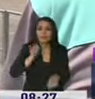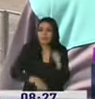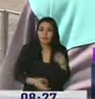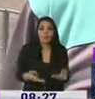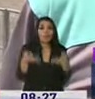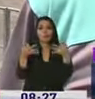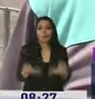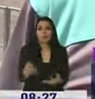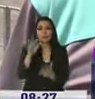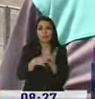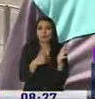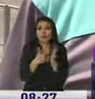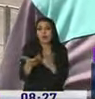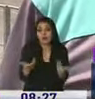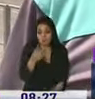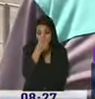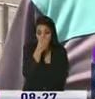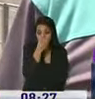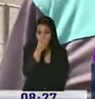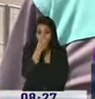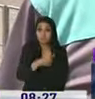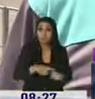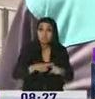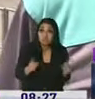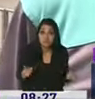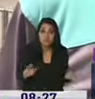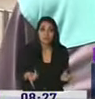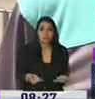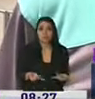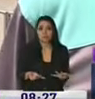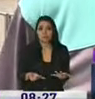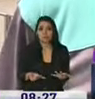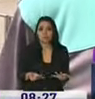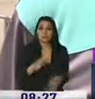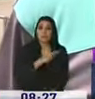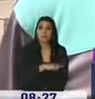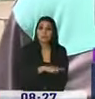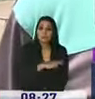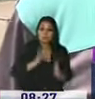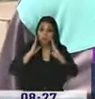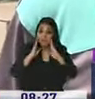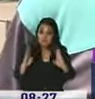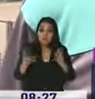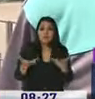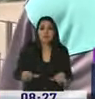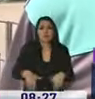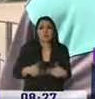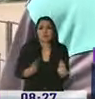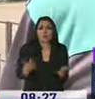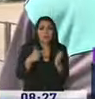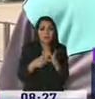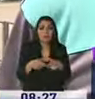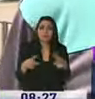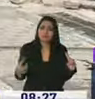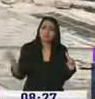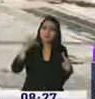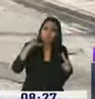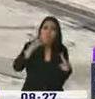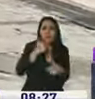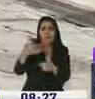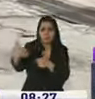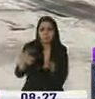el recorrido que es. Pero de eso a que el municipio no se preocupe en siquiera darnos un contenedor.